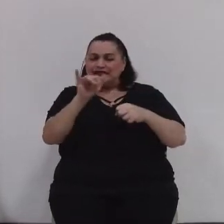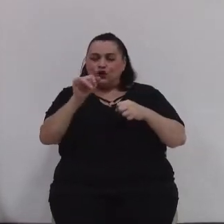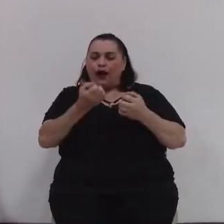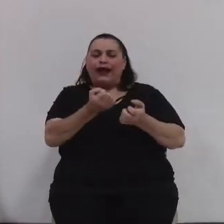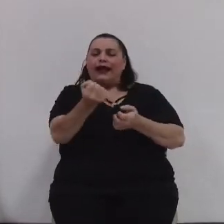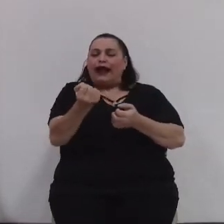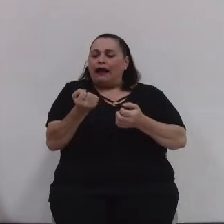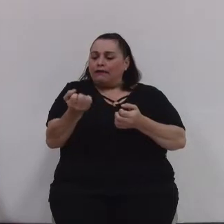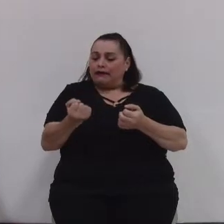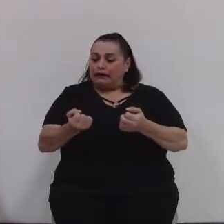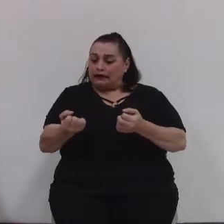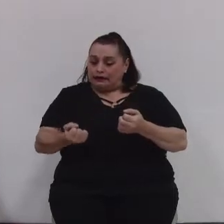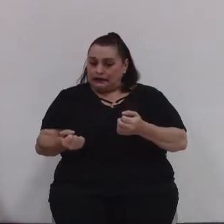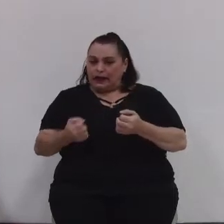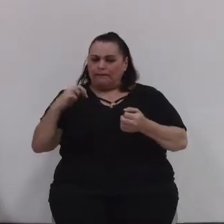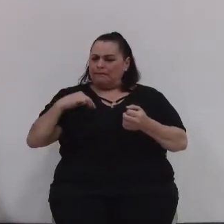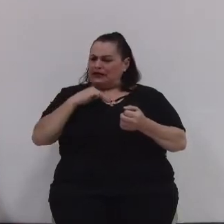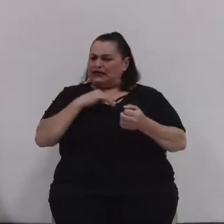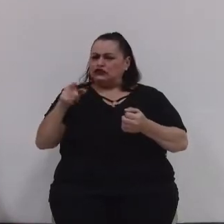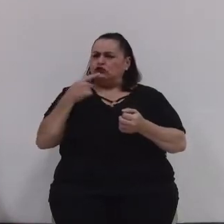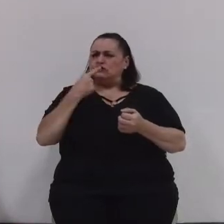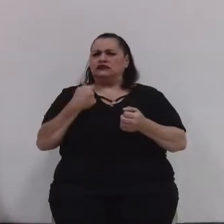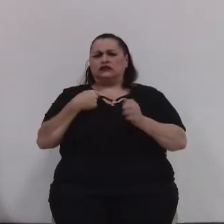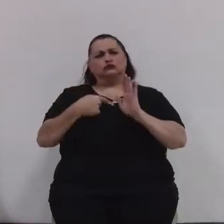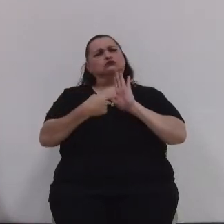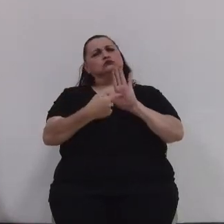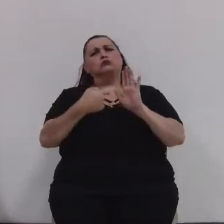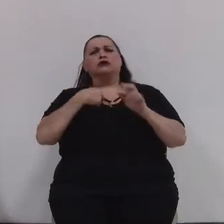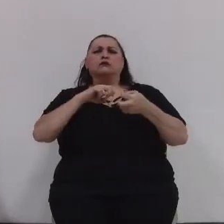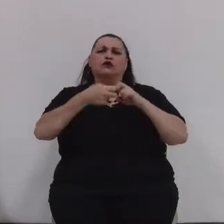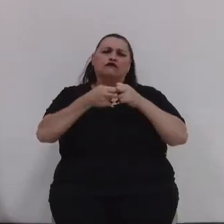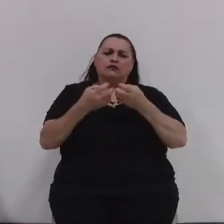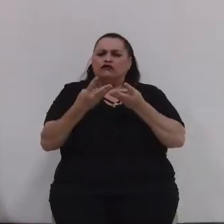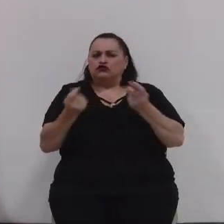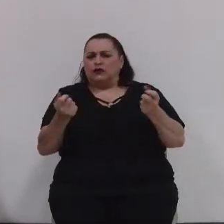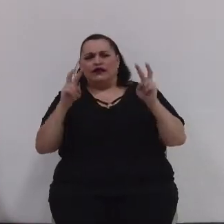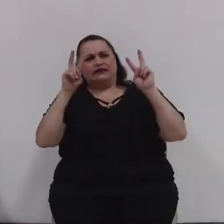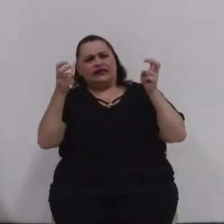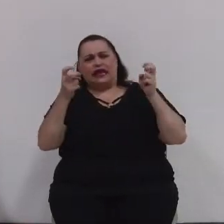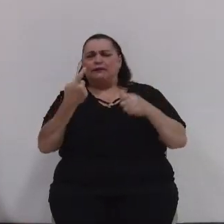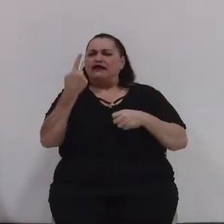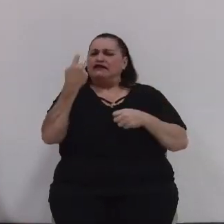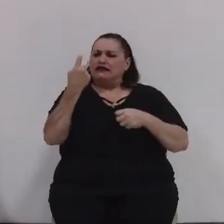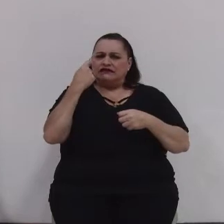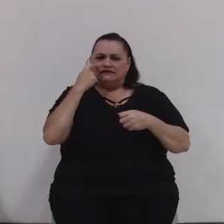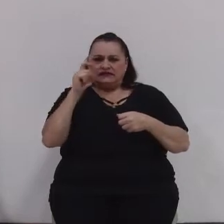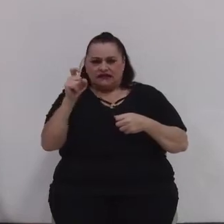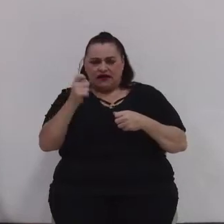por ahí lado, el ministro tal dice, no, mi problema es resolver el tema del déficit fiscal.